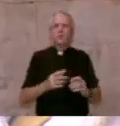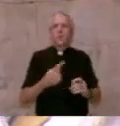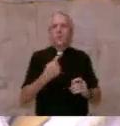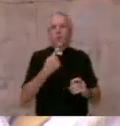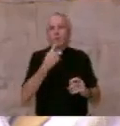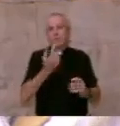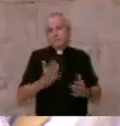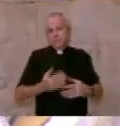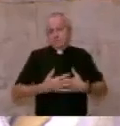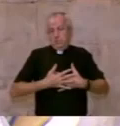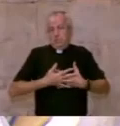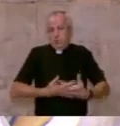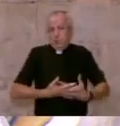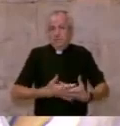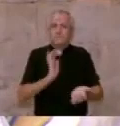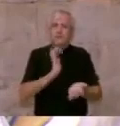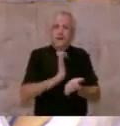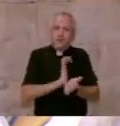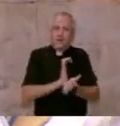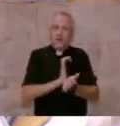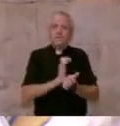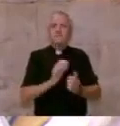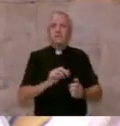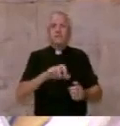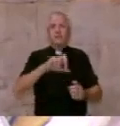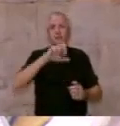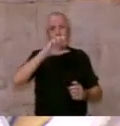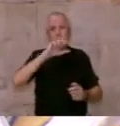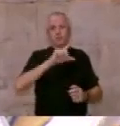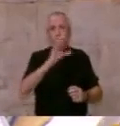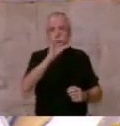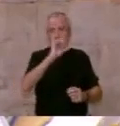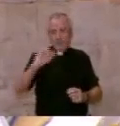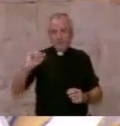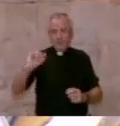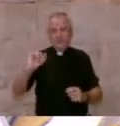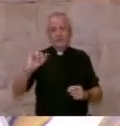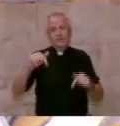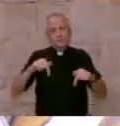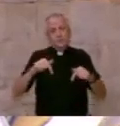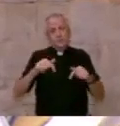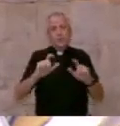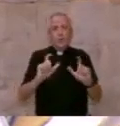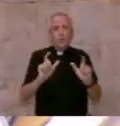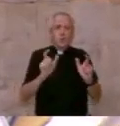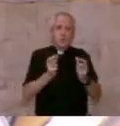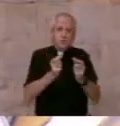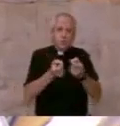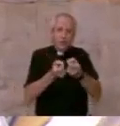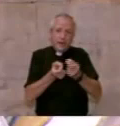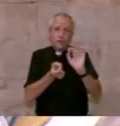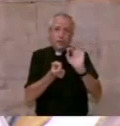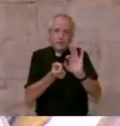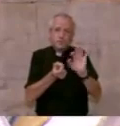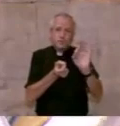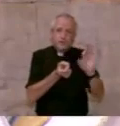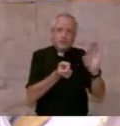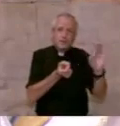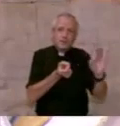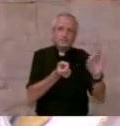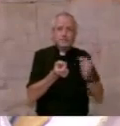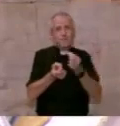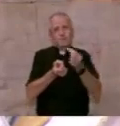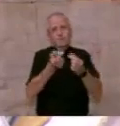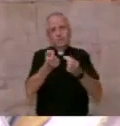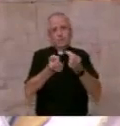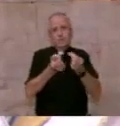La actitud esperanzada, obispo Sergi, que nos viene de las cifras actuales, pequeño grano de mostaza, no nos viene